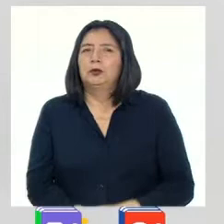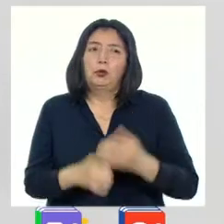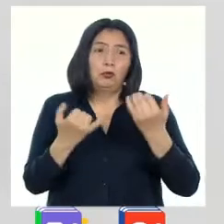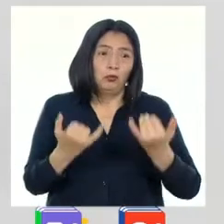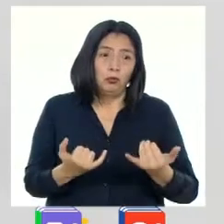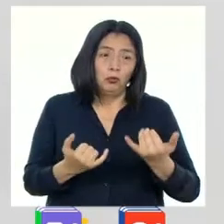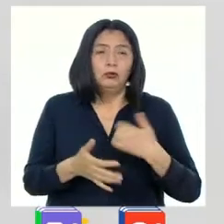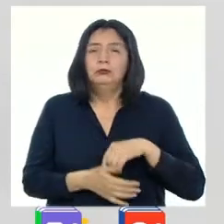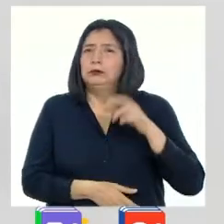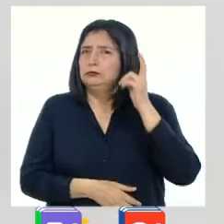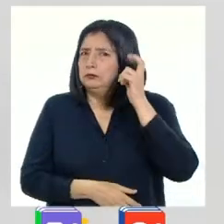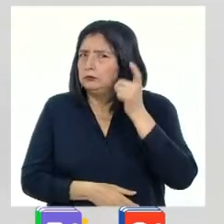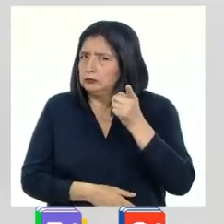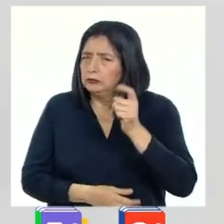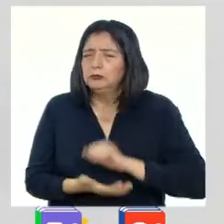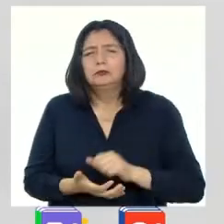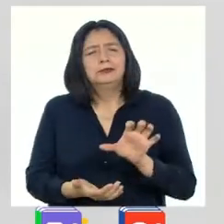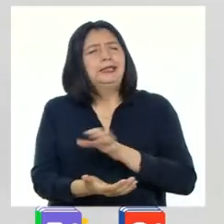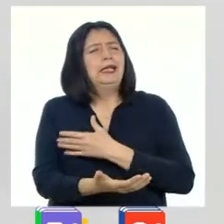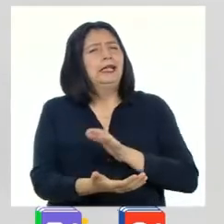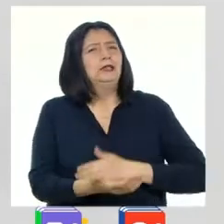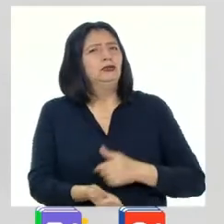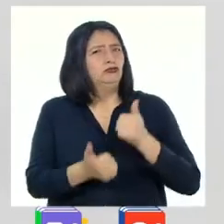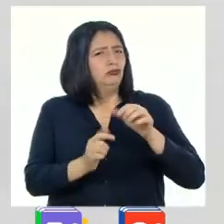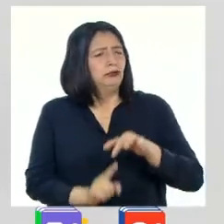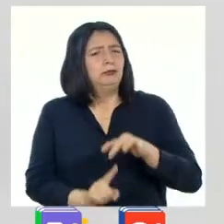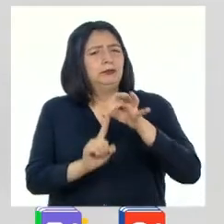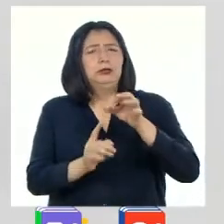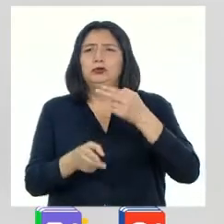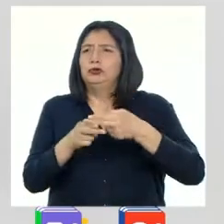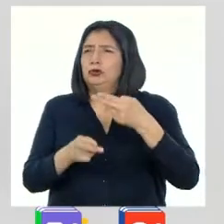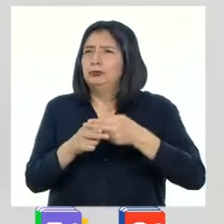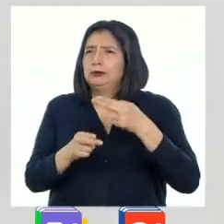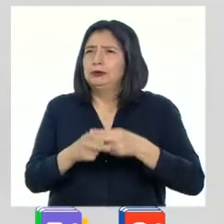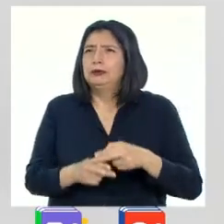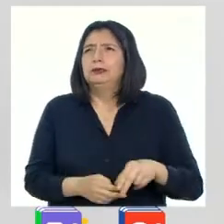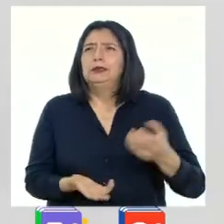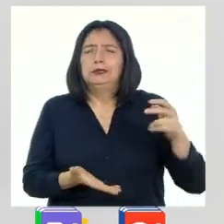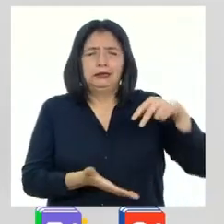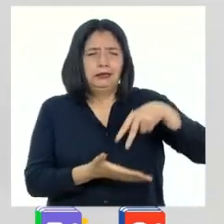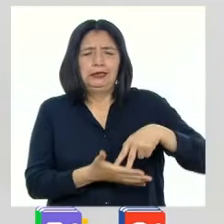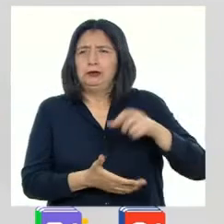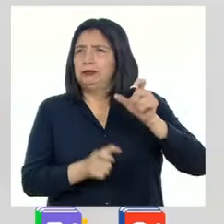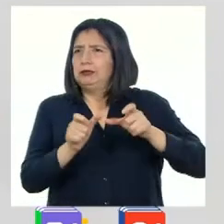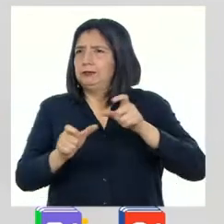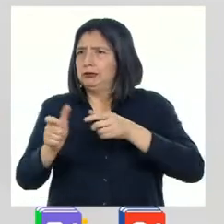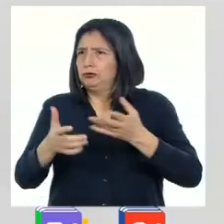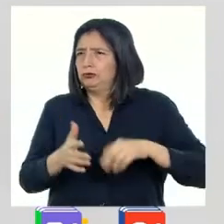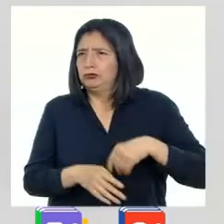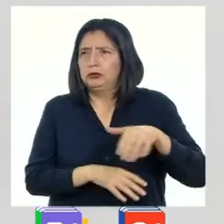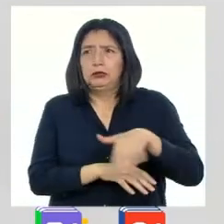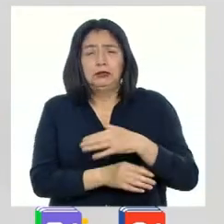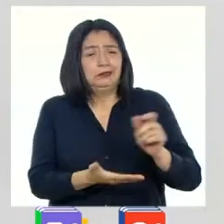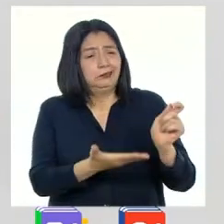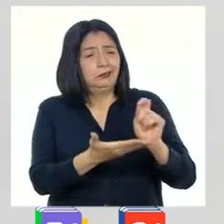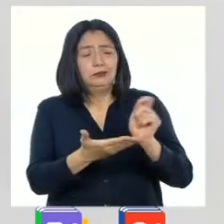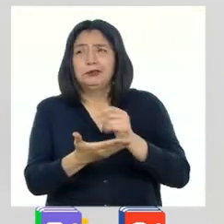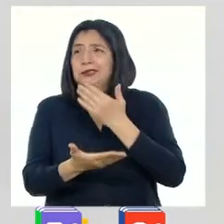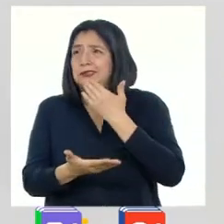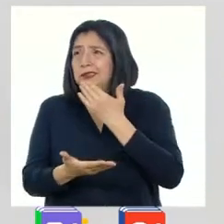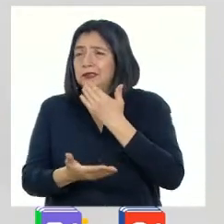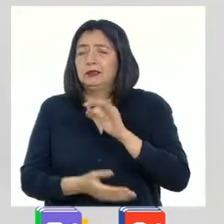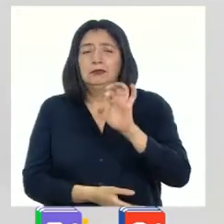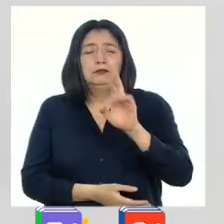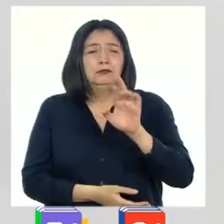Hoy vamos a escuchar una canción muy especial llamada Héroes Ciudadanos, cuya letra fue escrita